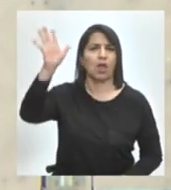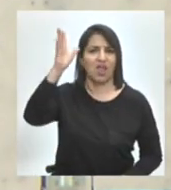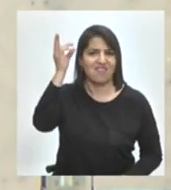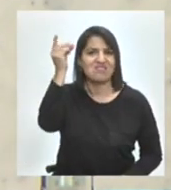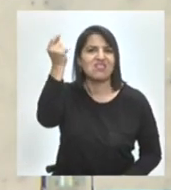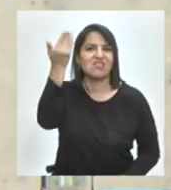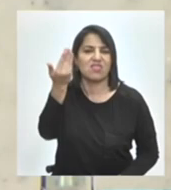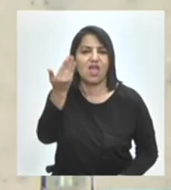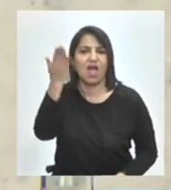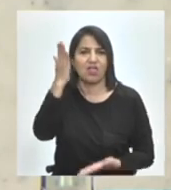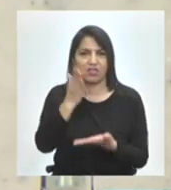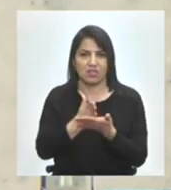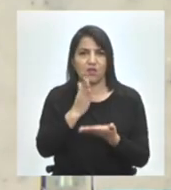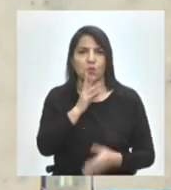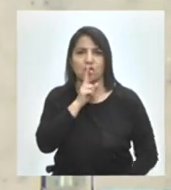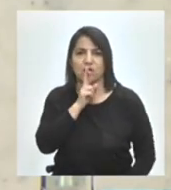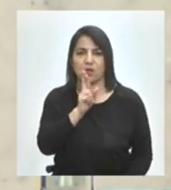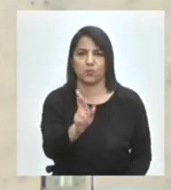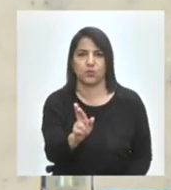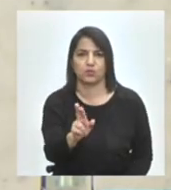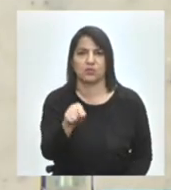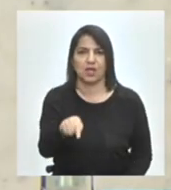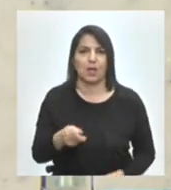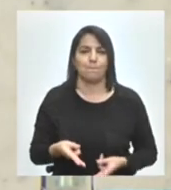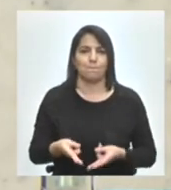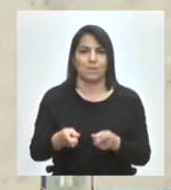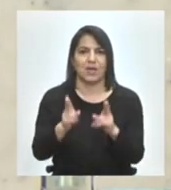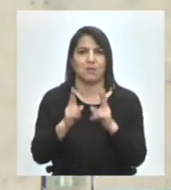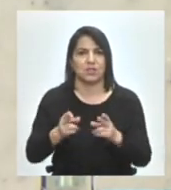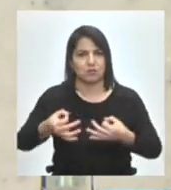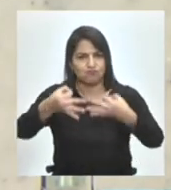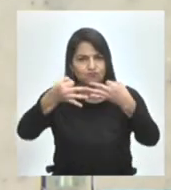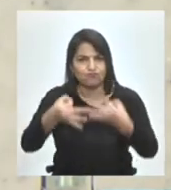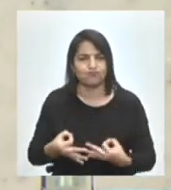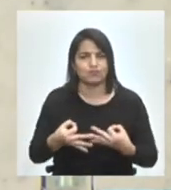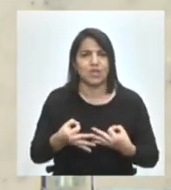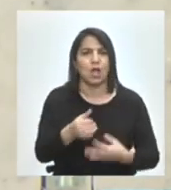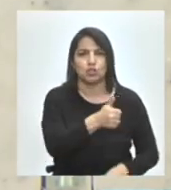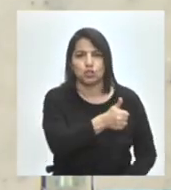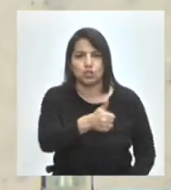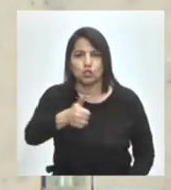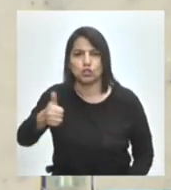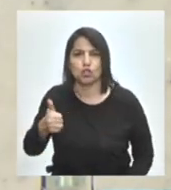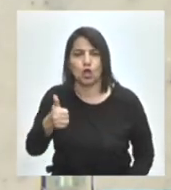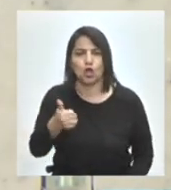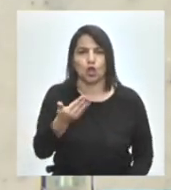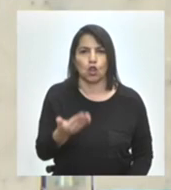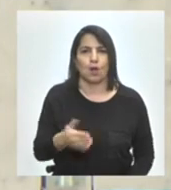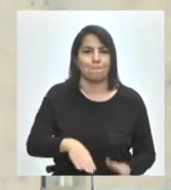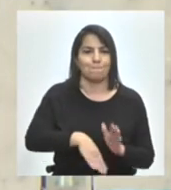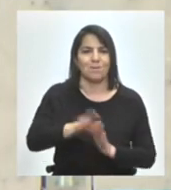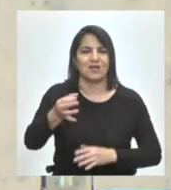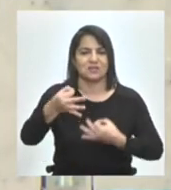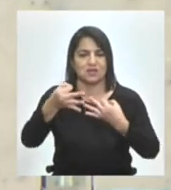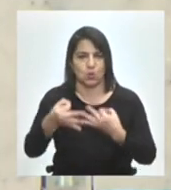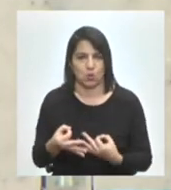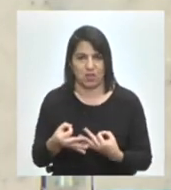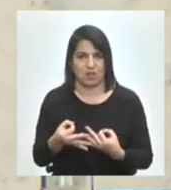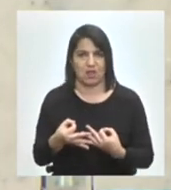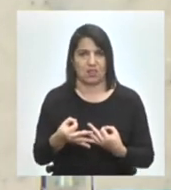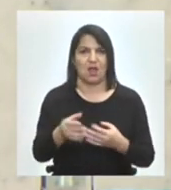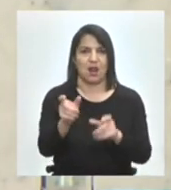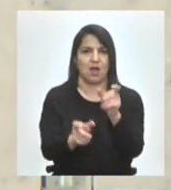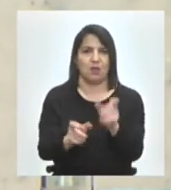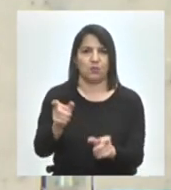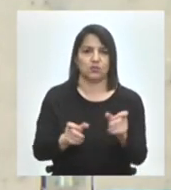dar respuestas que permitan, con sentido común y pragmatismo, entregar una mayor y efectiva seguridad a las personas.